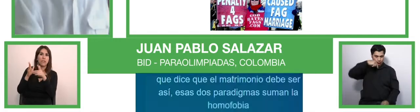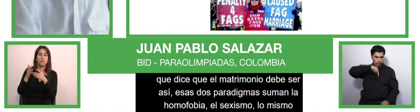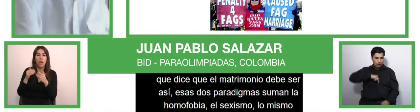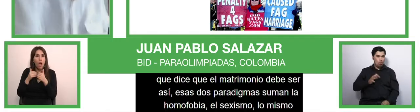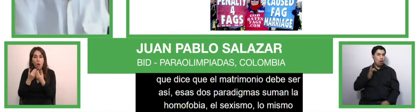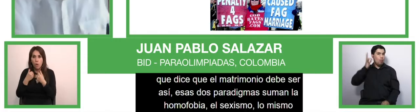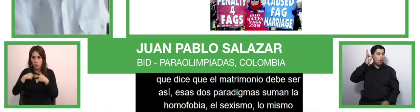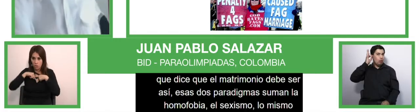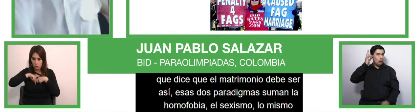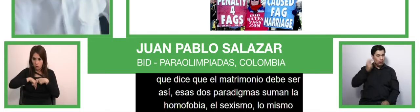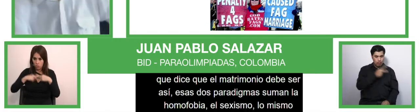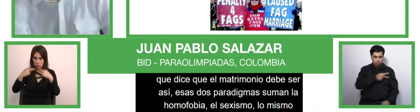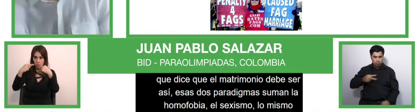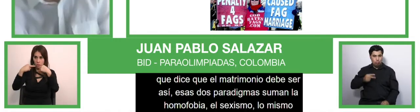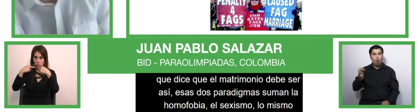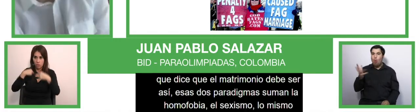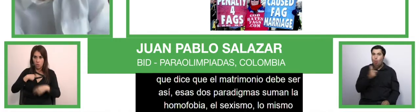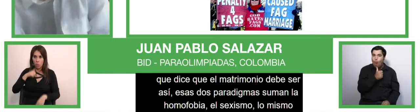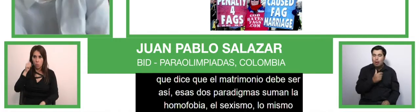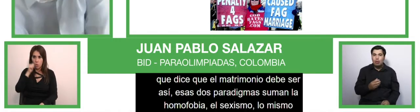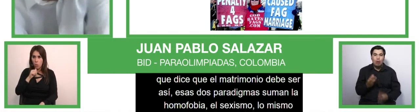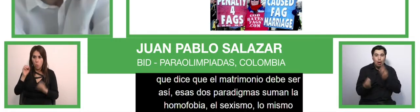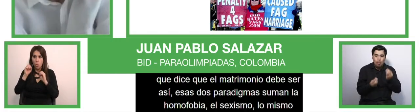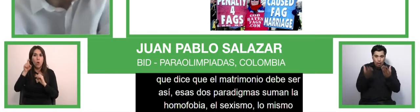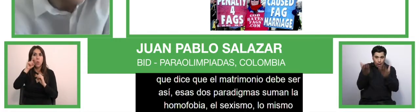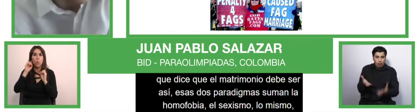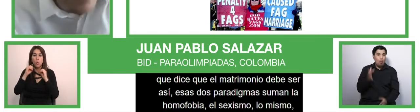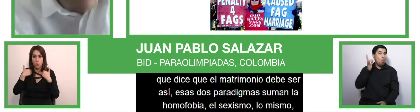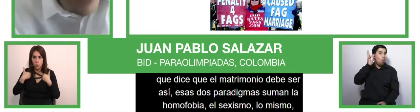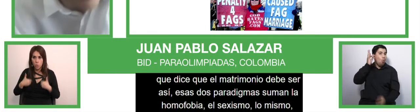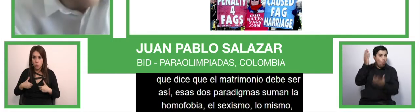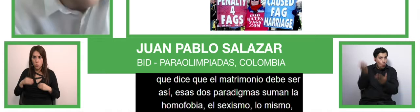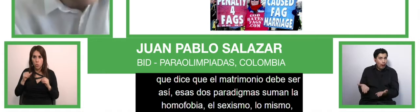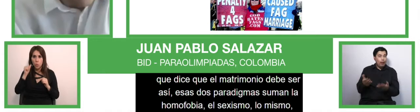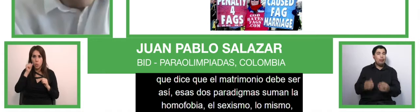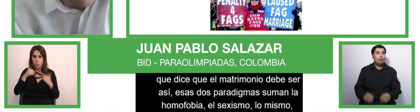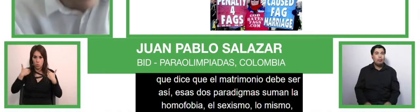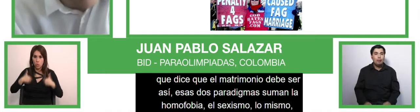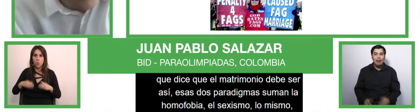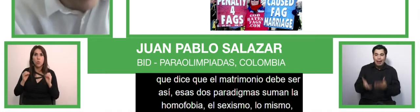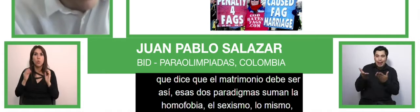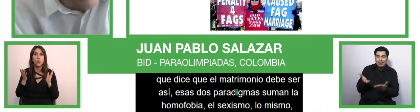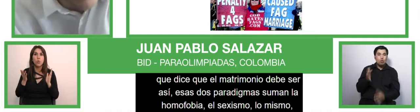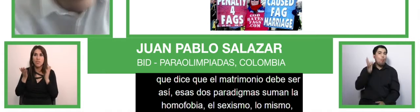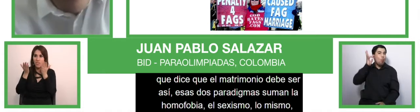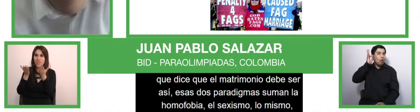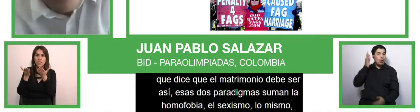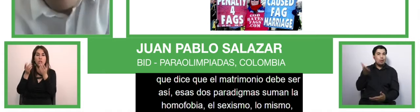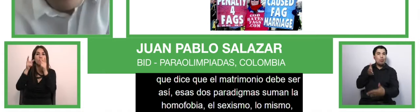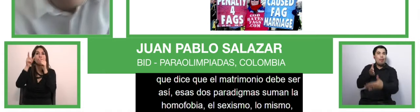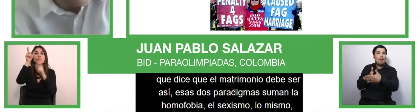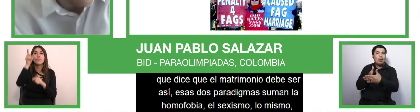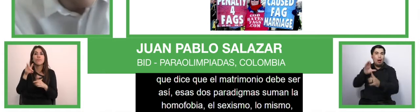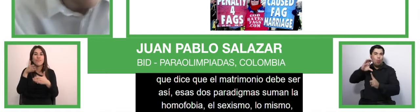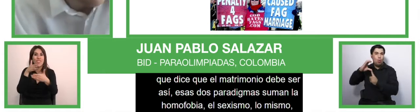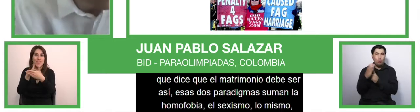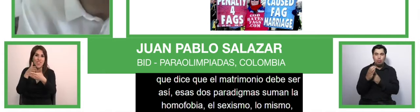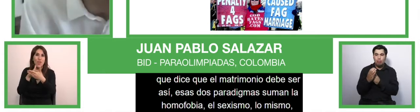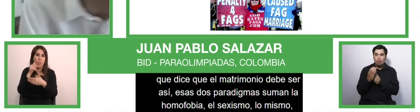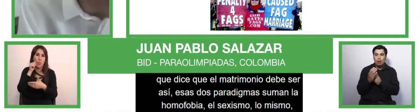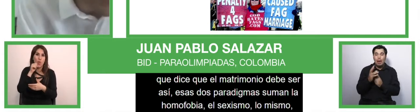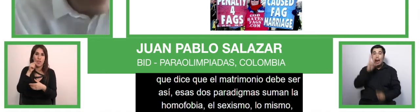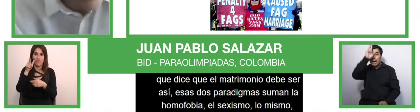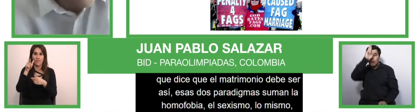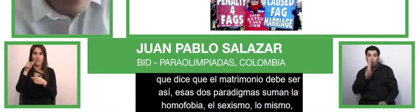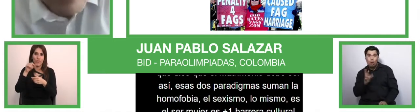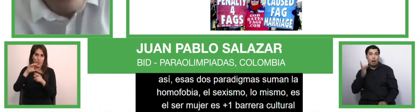el sexismo. Lo que tienen es que son mujeres. Ese ser mujeres más una barrera cultural que dice el rol de la mujer es este y el del hombre